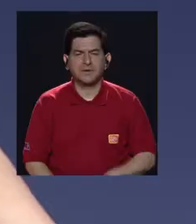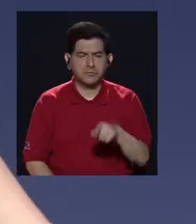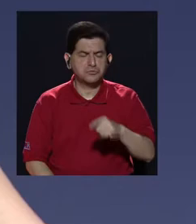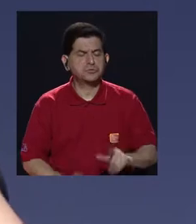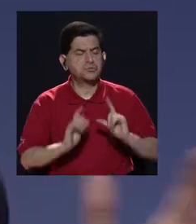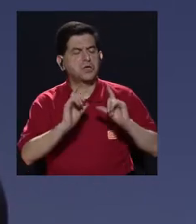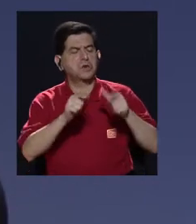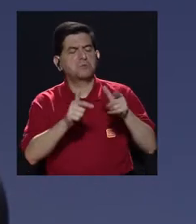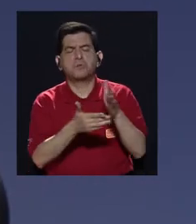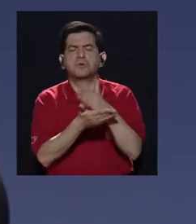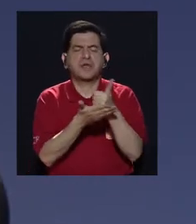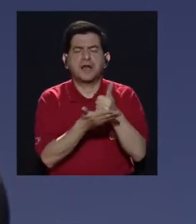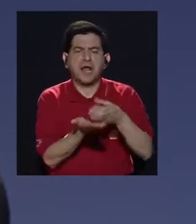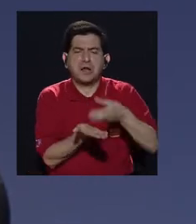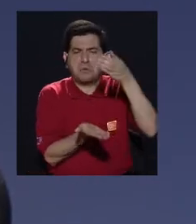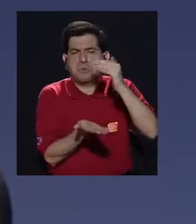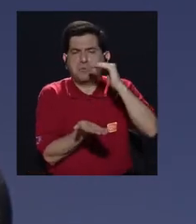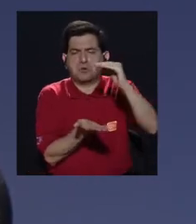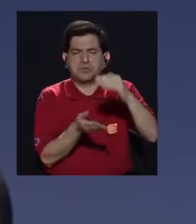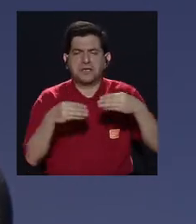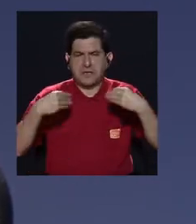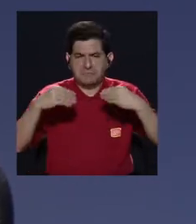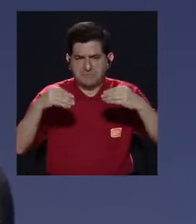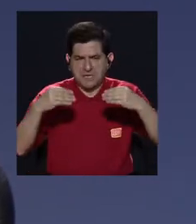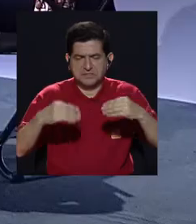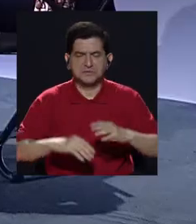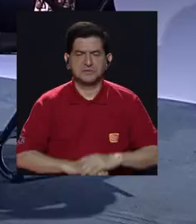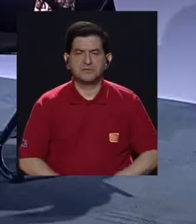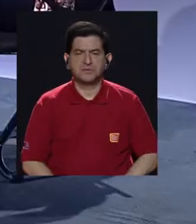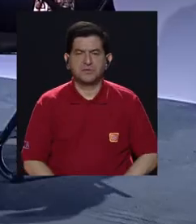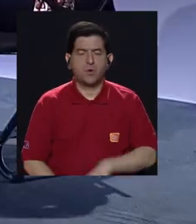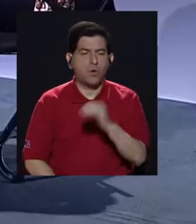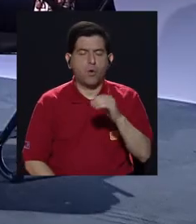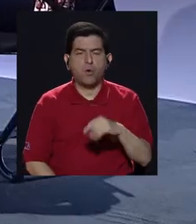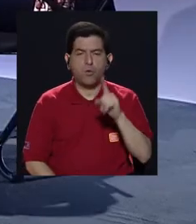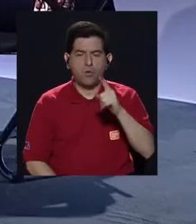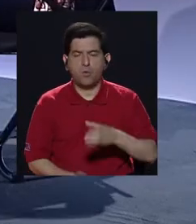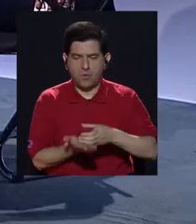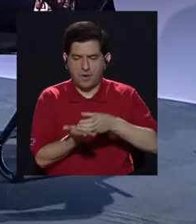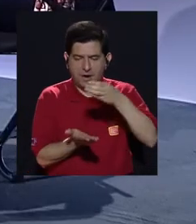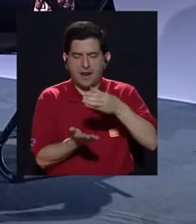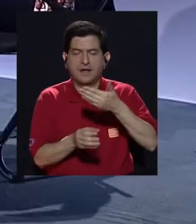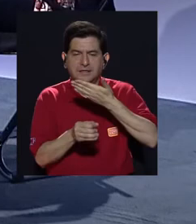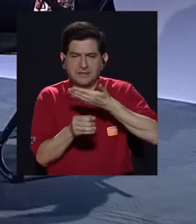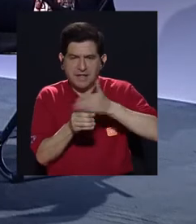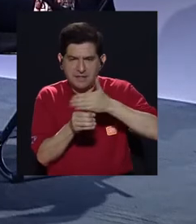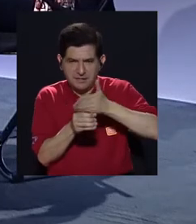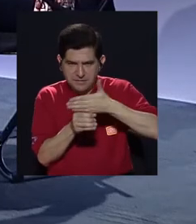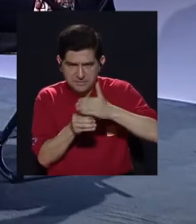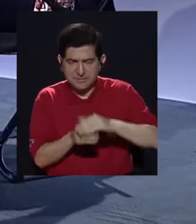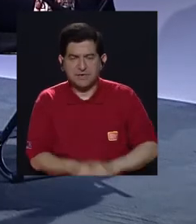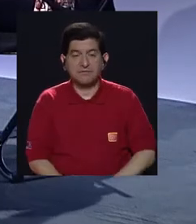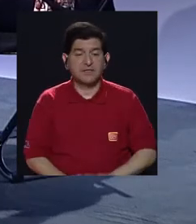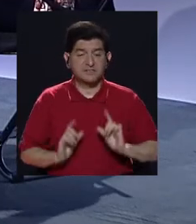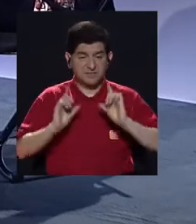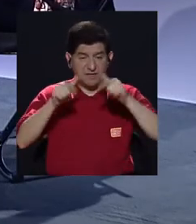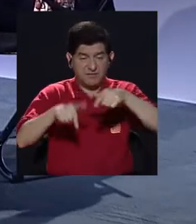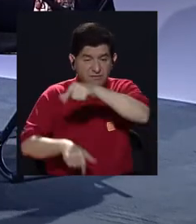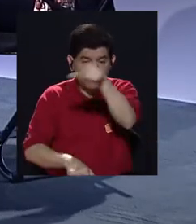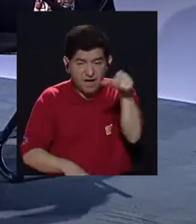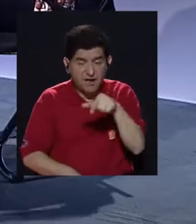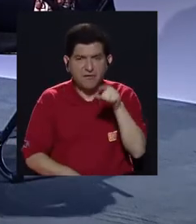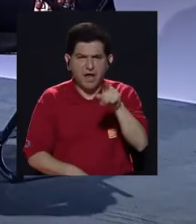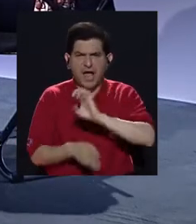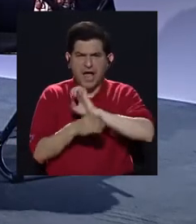una basura plástica una botella de cerveza en un río